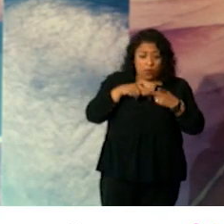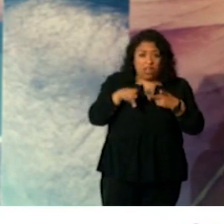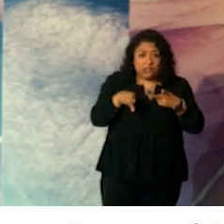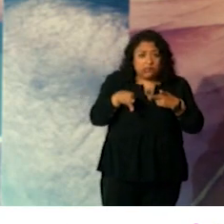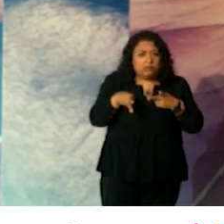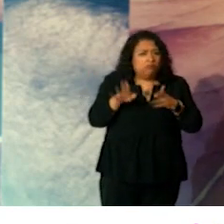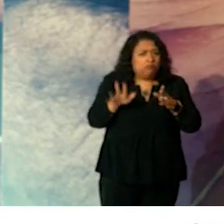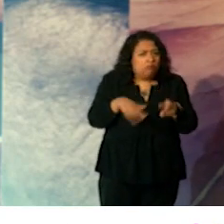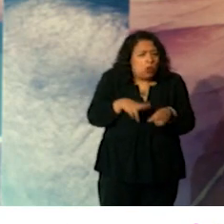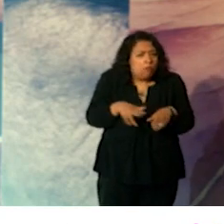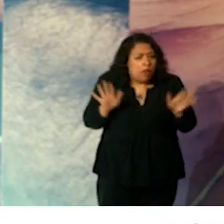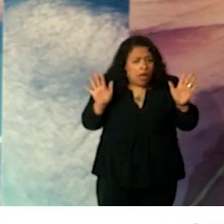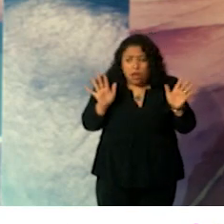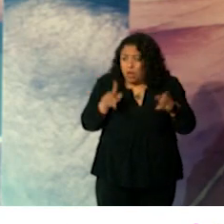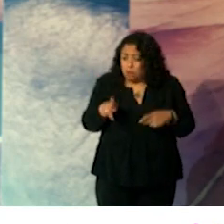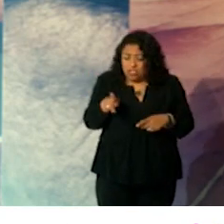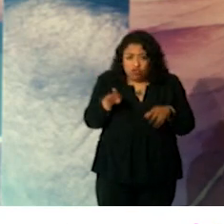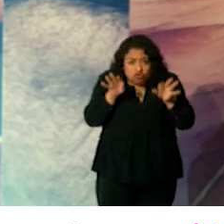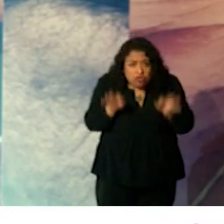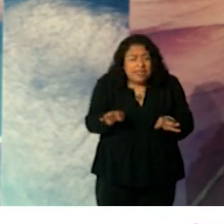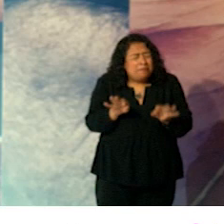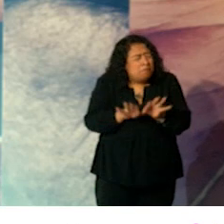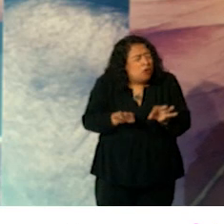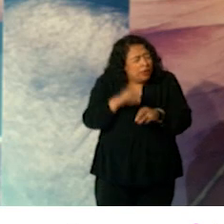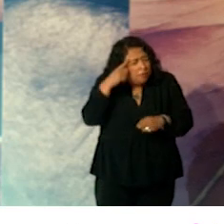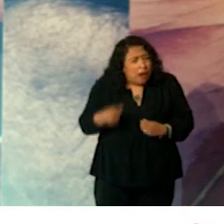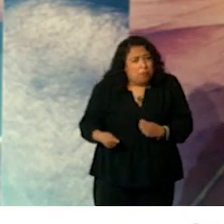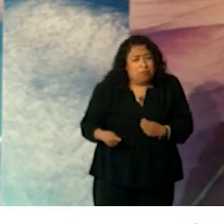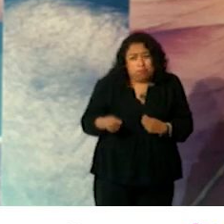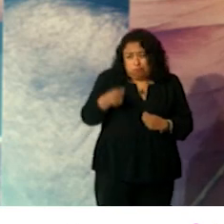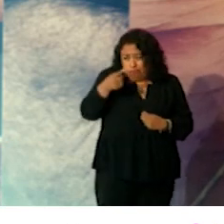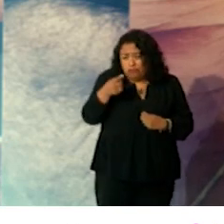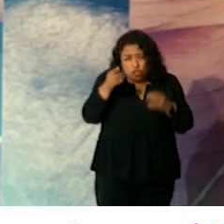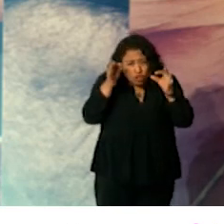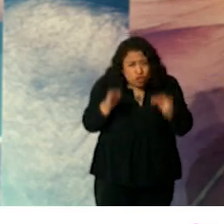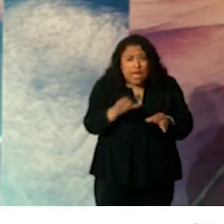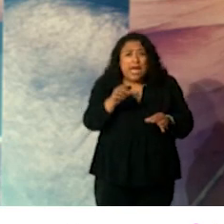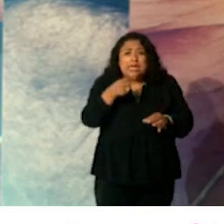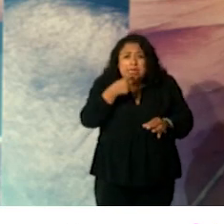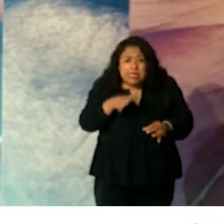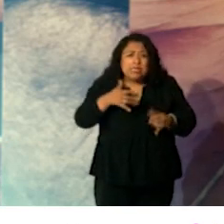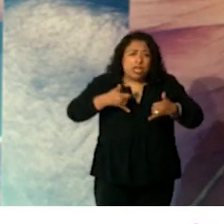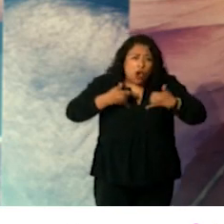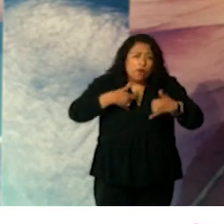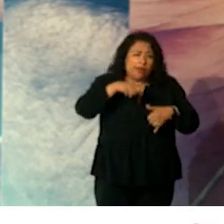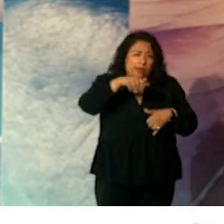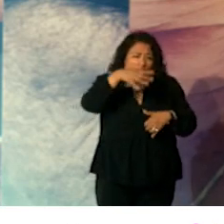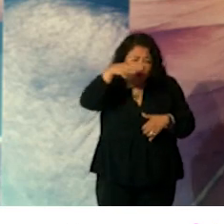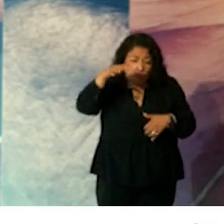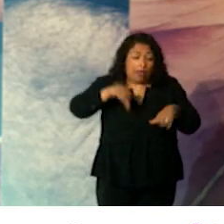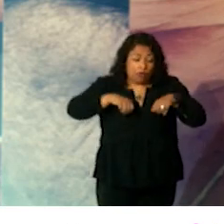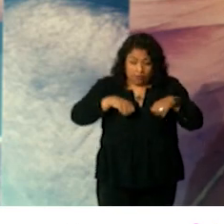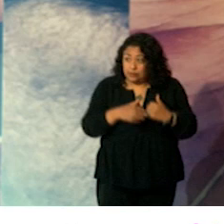algo totalmente normal. Que una menstruación digna es fundamental para el crecimiento efectivo de niñas, jóvenes y adolescentes. Que